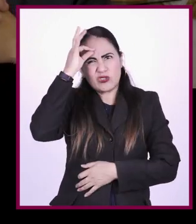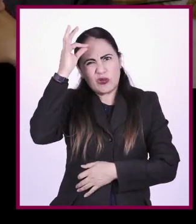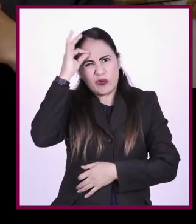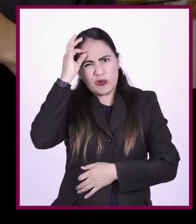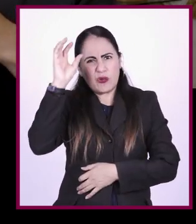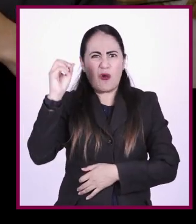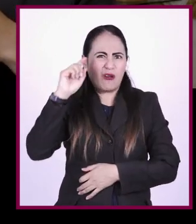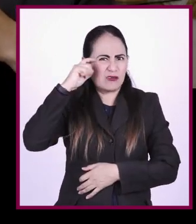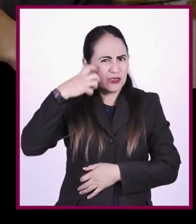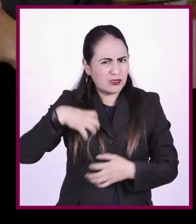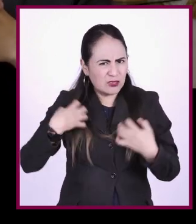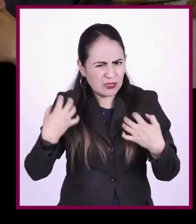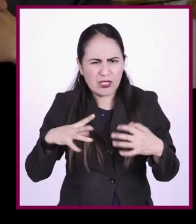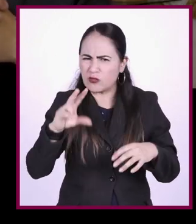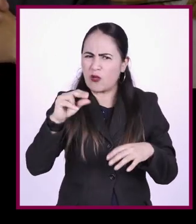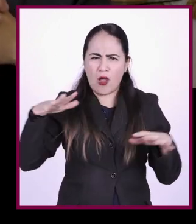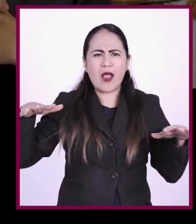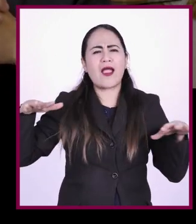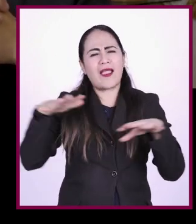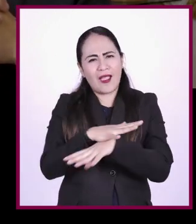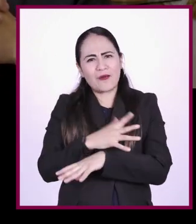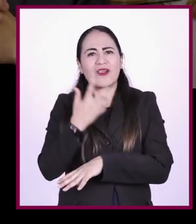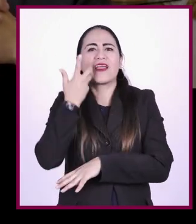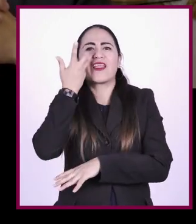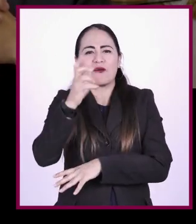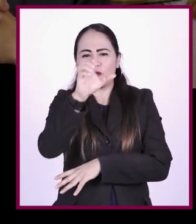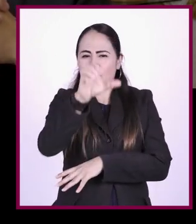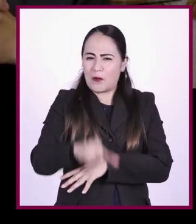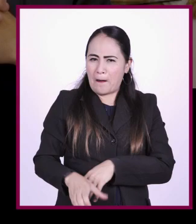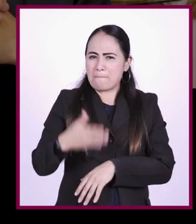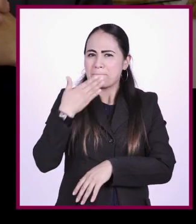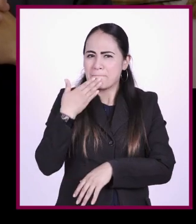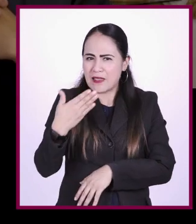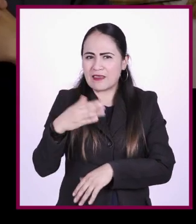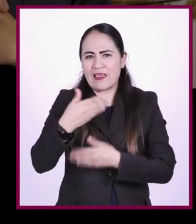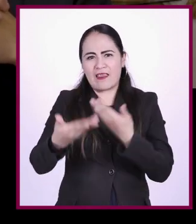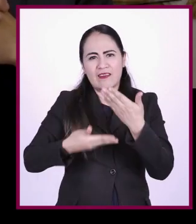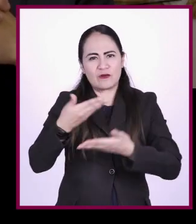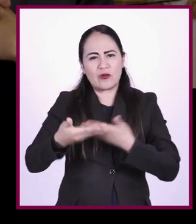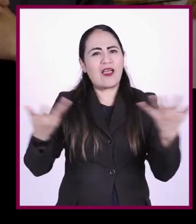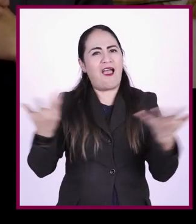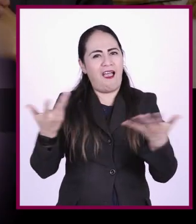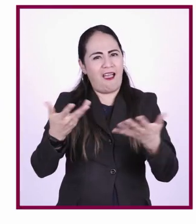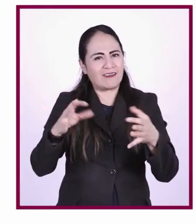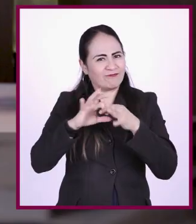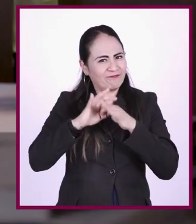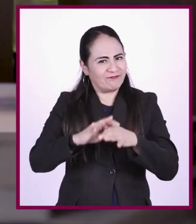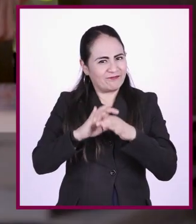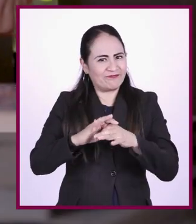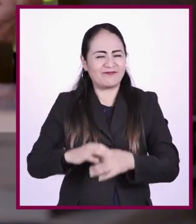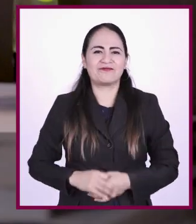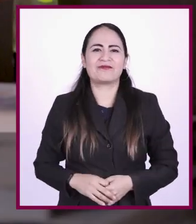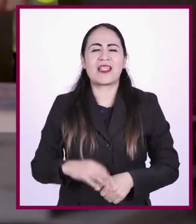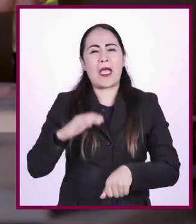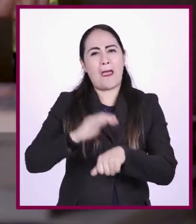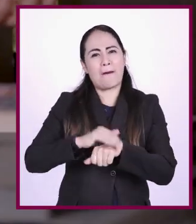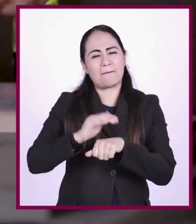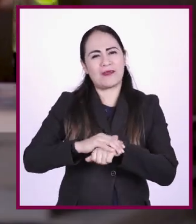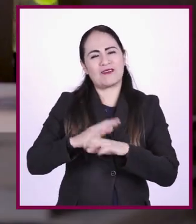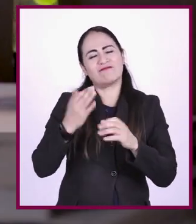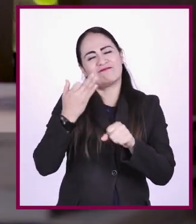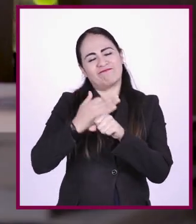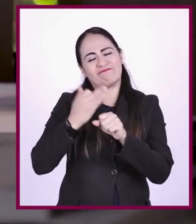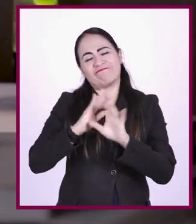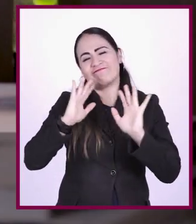creernos tontos o enojones, mejor nos transformamos en lo que queremos ser y actuamos en consecuencia con ello. Amigos, es momento